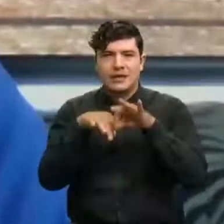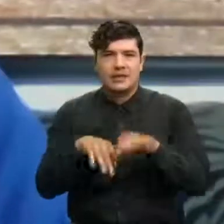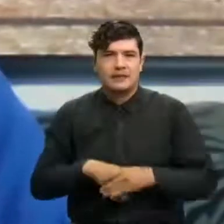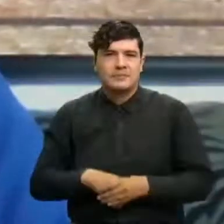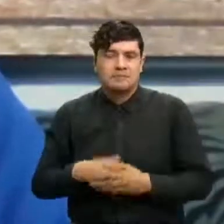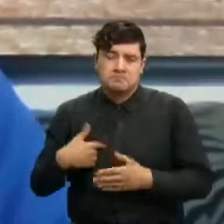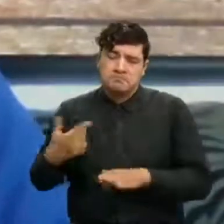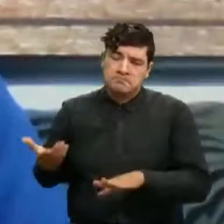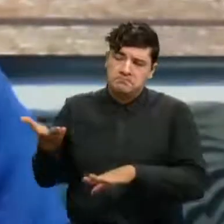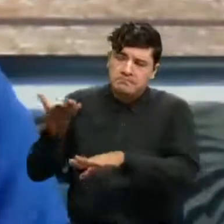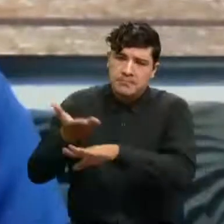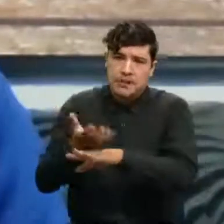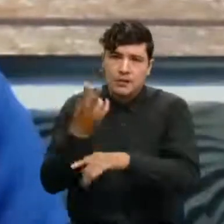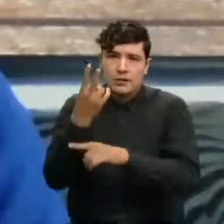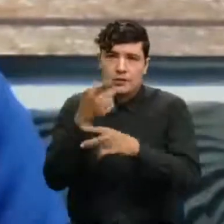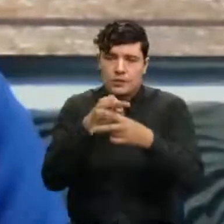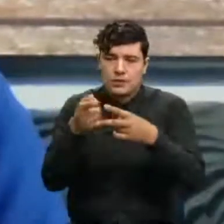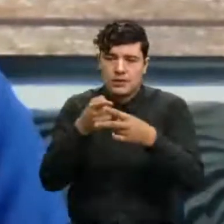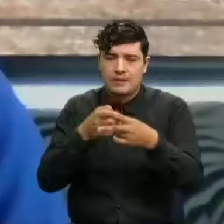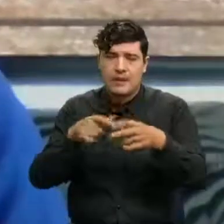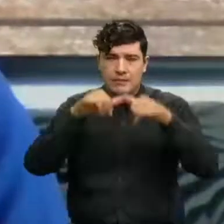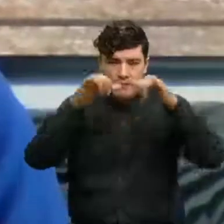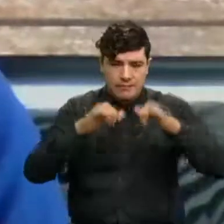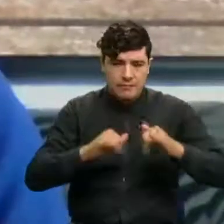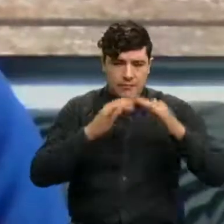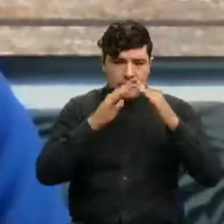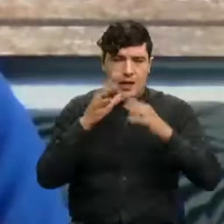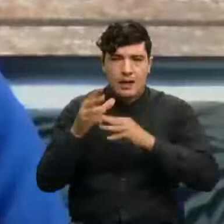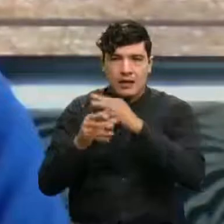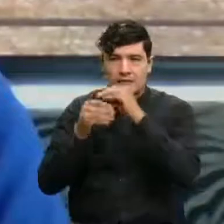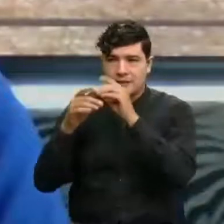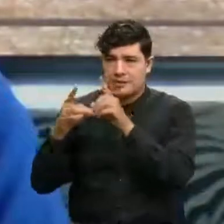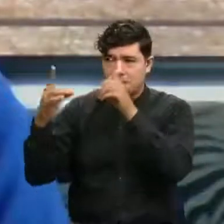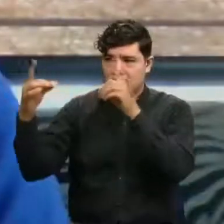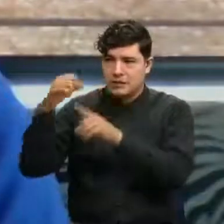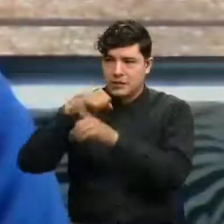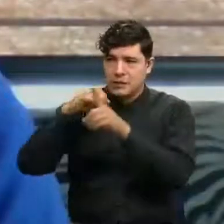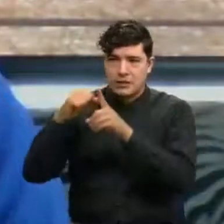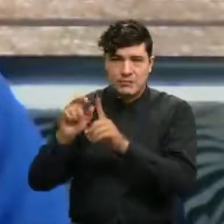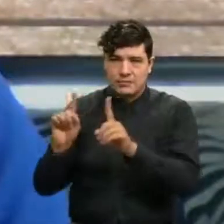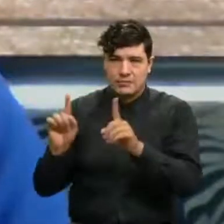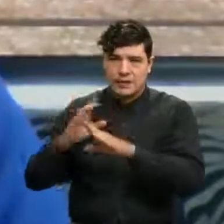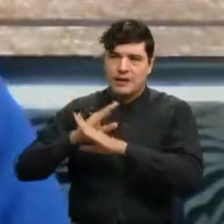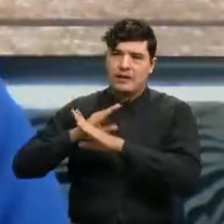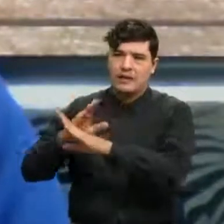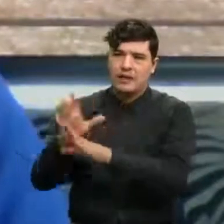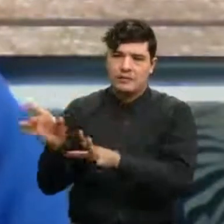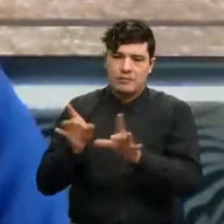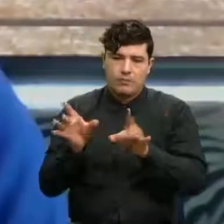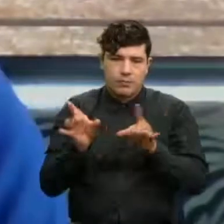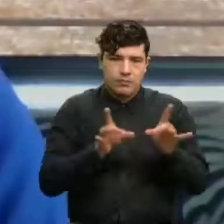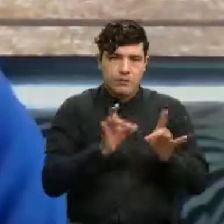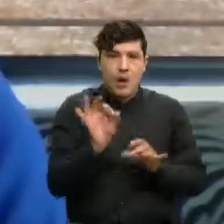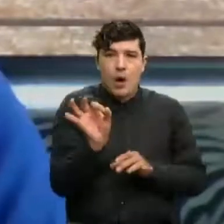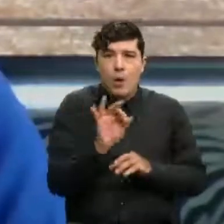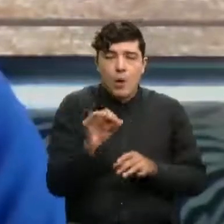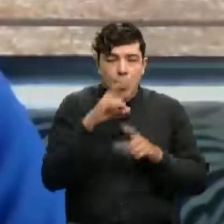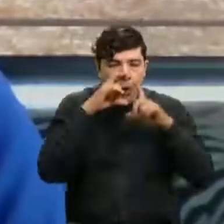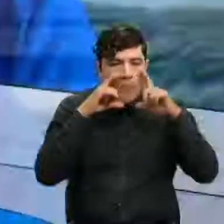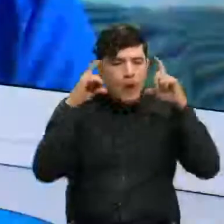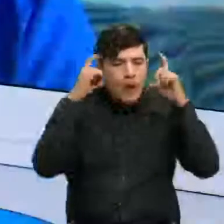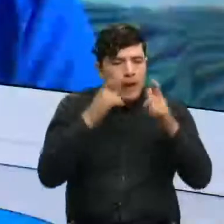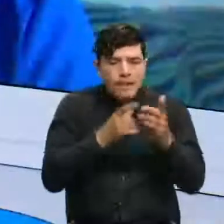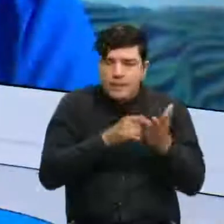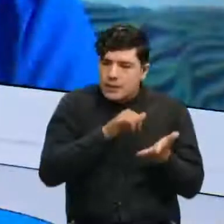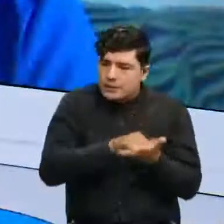Confinamiento y disminuir la exposición física y elementos de protección personal, esa es la única solución que tenemos en este